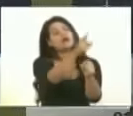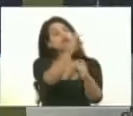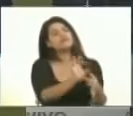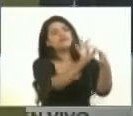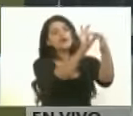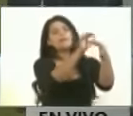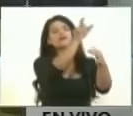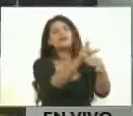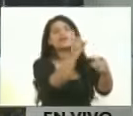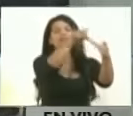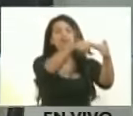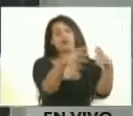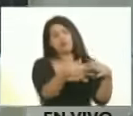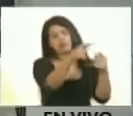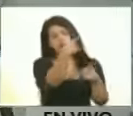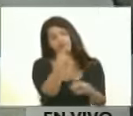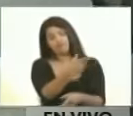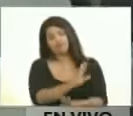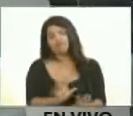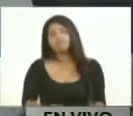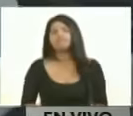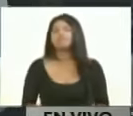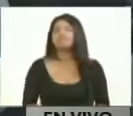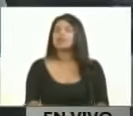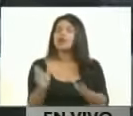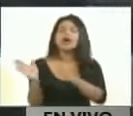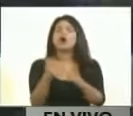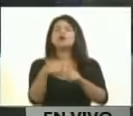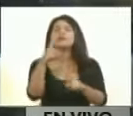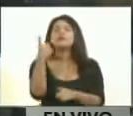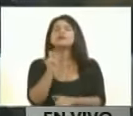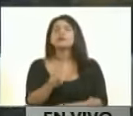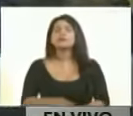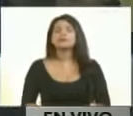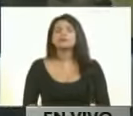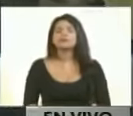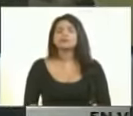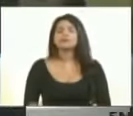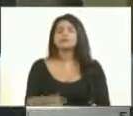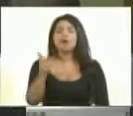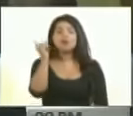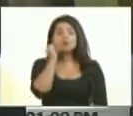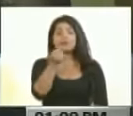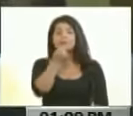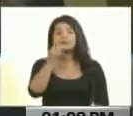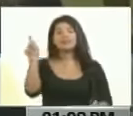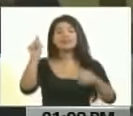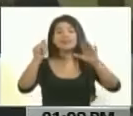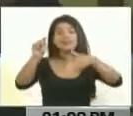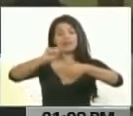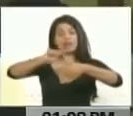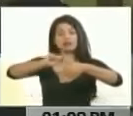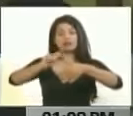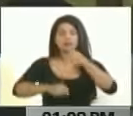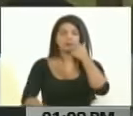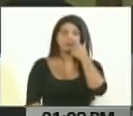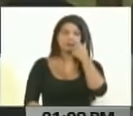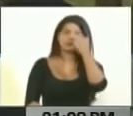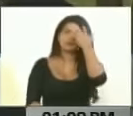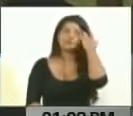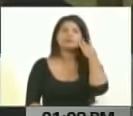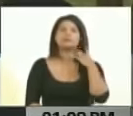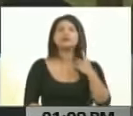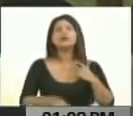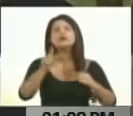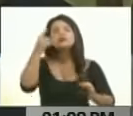Cóndor. Siguiente pregunta. Mónica Vistali, de Telesur. Buenas tardes, cancillera. Quería saber que, bueno, la Triple